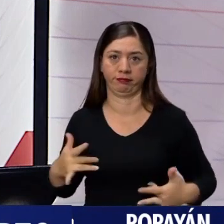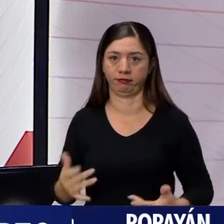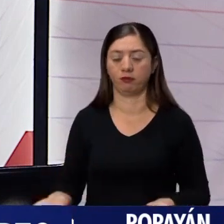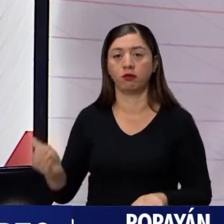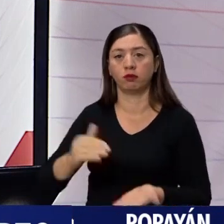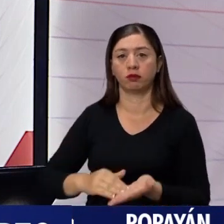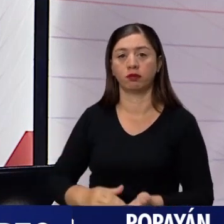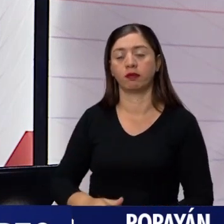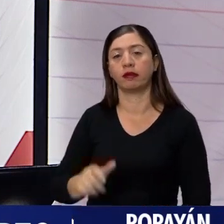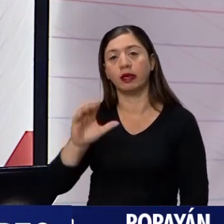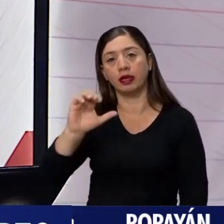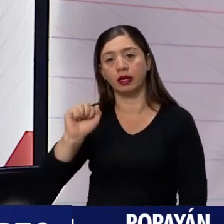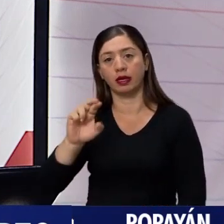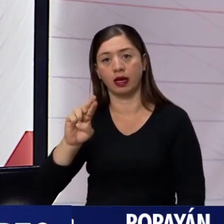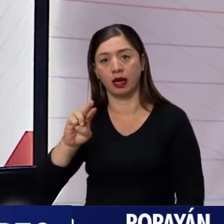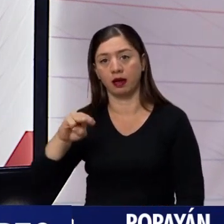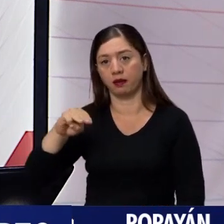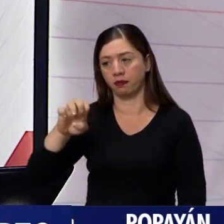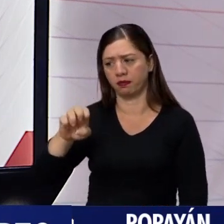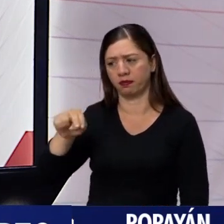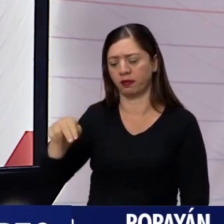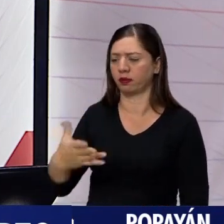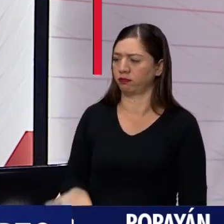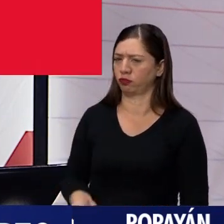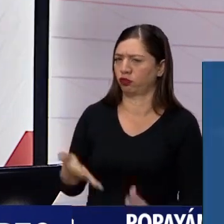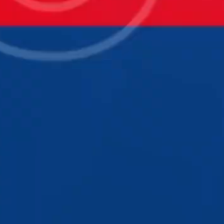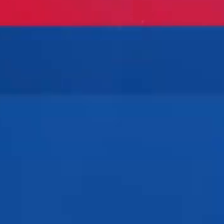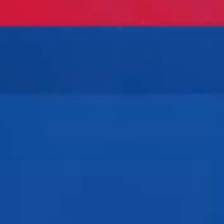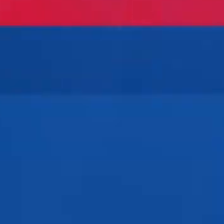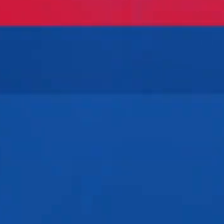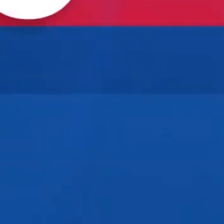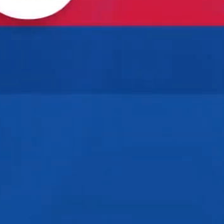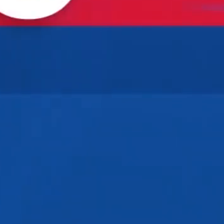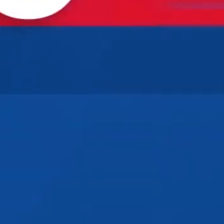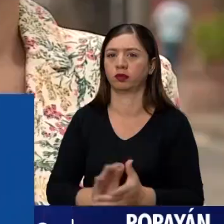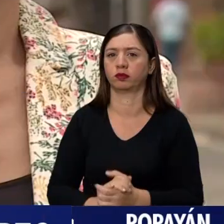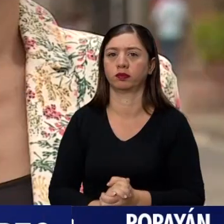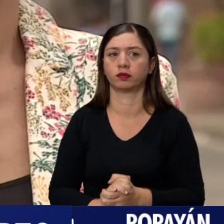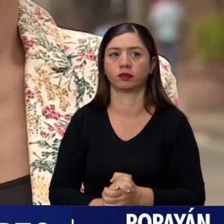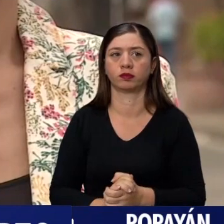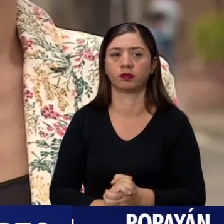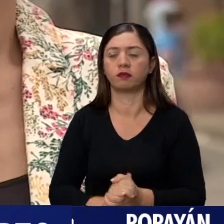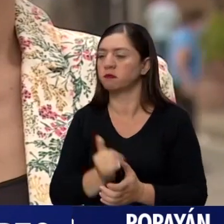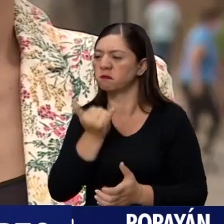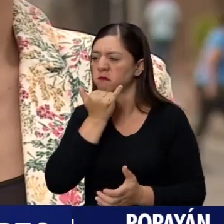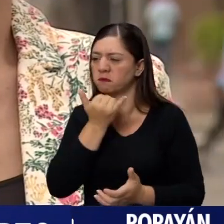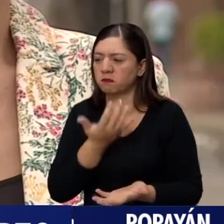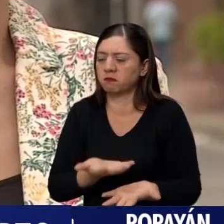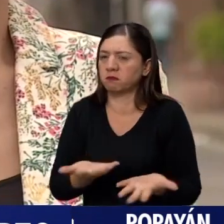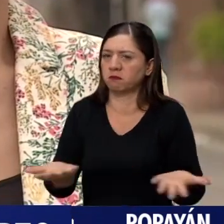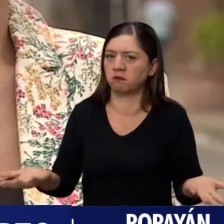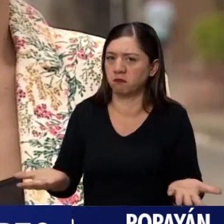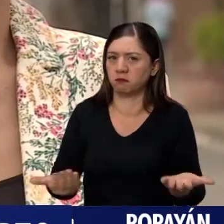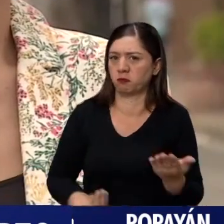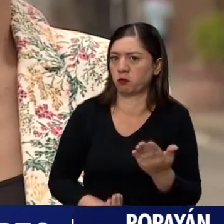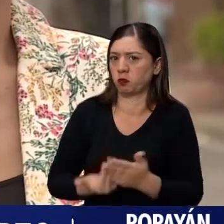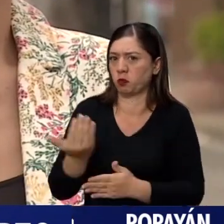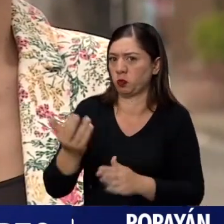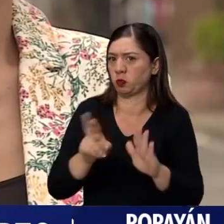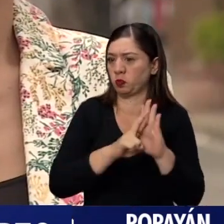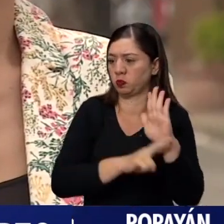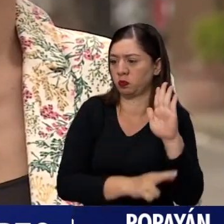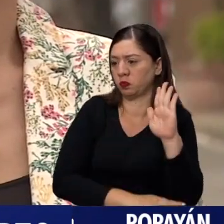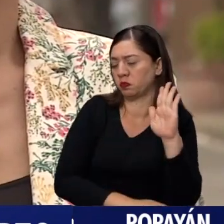con Carmen Alicia Sarmiento Mora. Carmen, bueno, pues cuéntenos qué detalles se deben tener en cuenta en estas nuevas